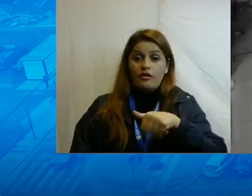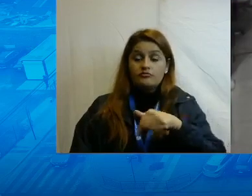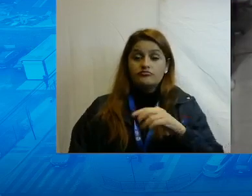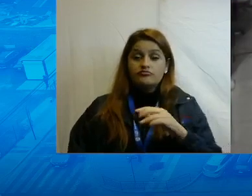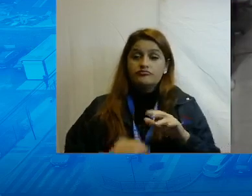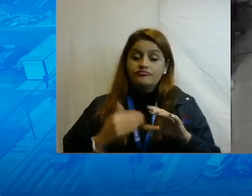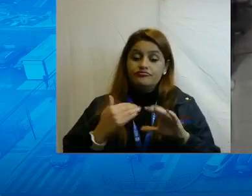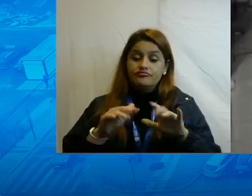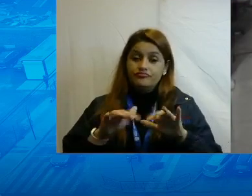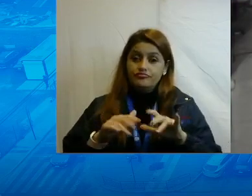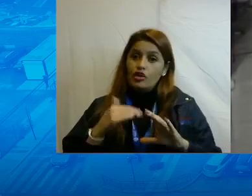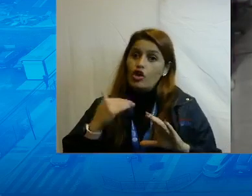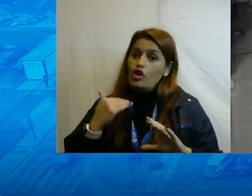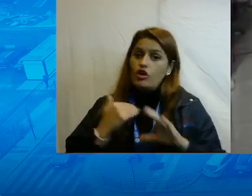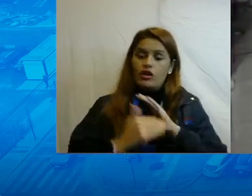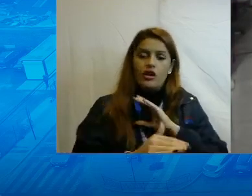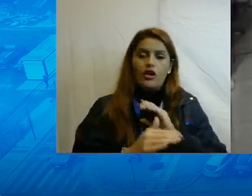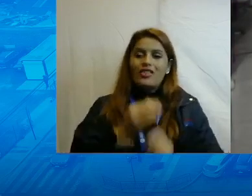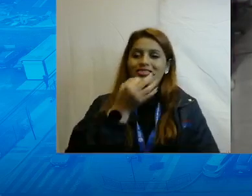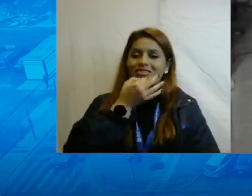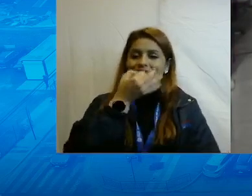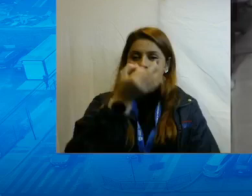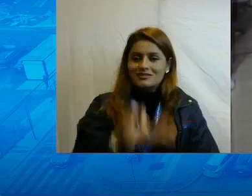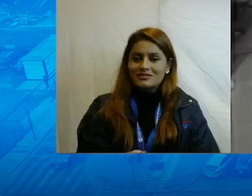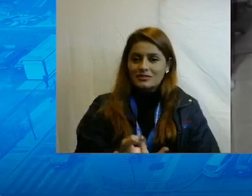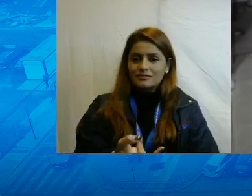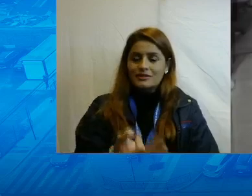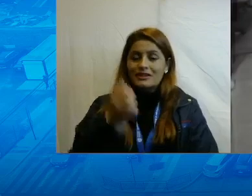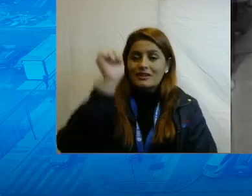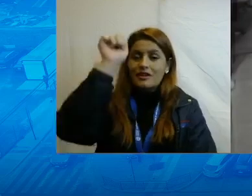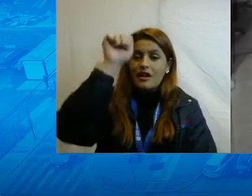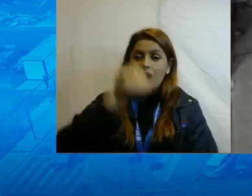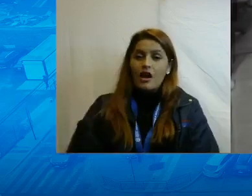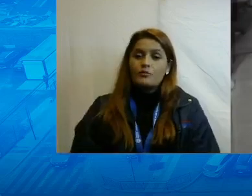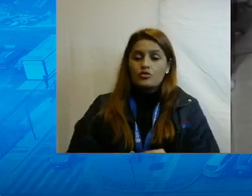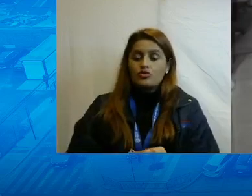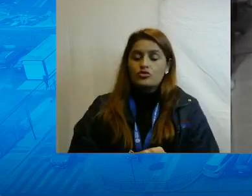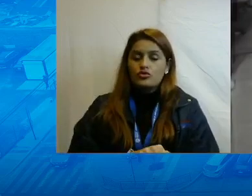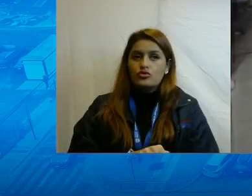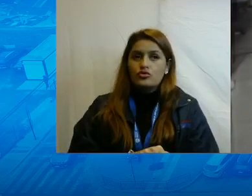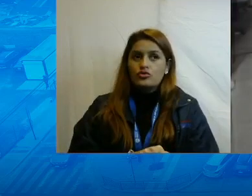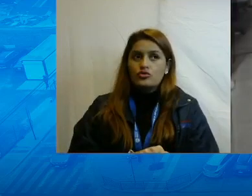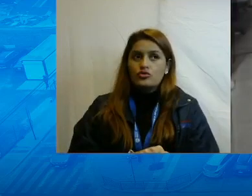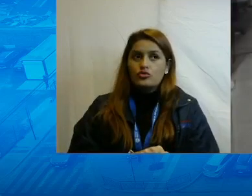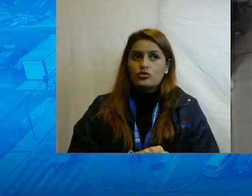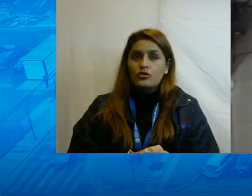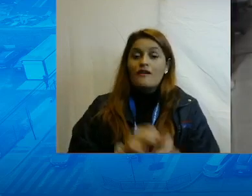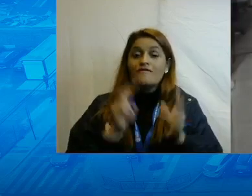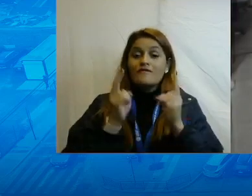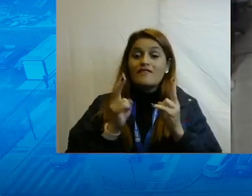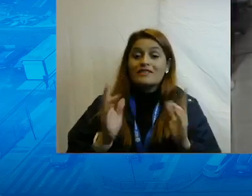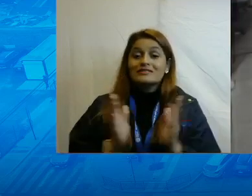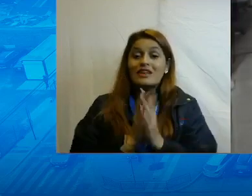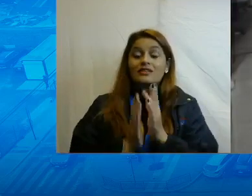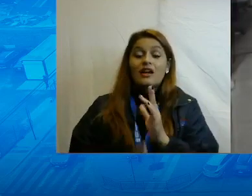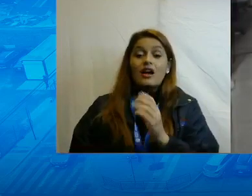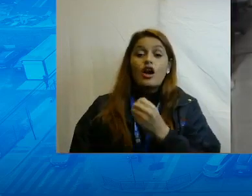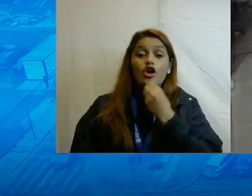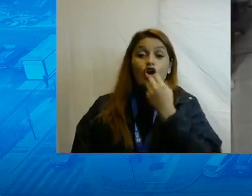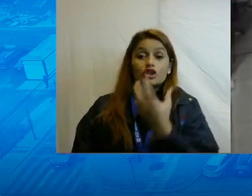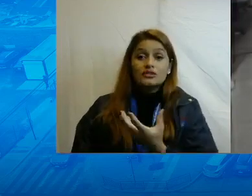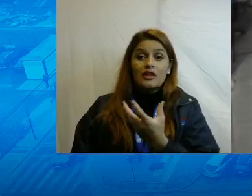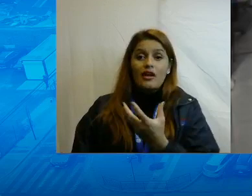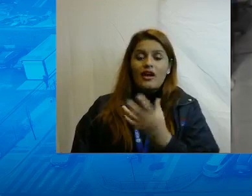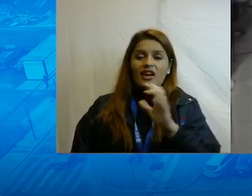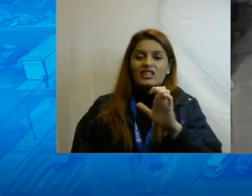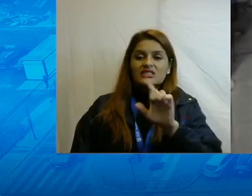institucionales, donde señalan a modo de reclamo que son del sector de Santa Rosa Esmeralda y que el camión